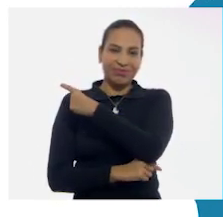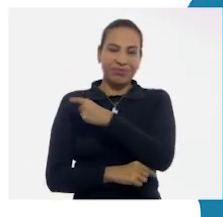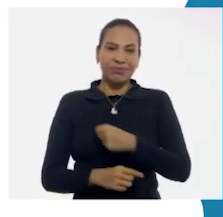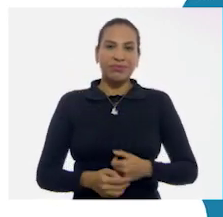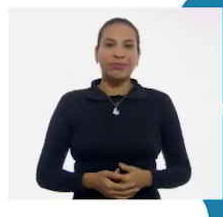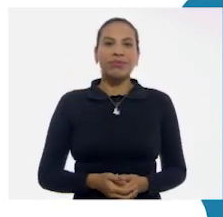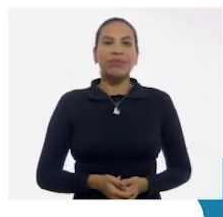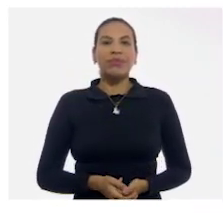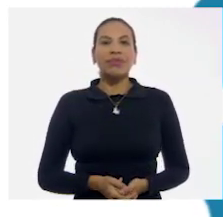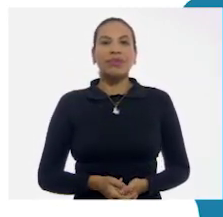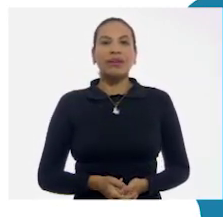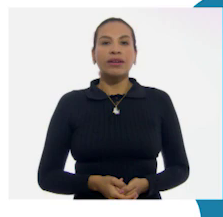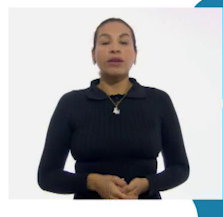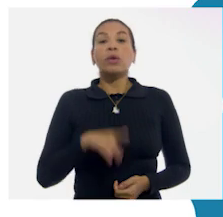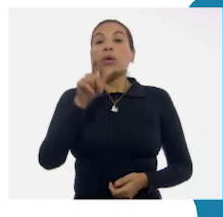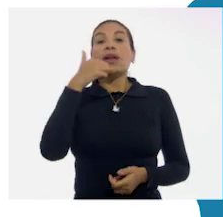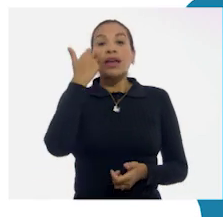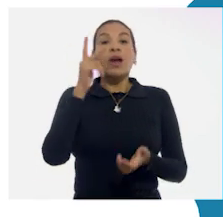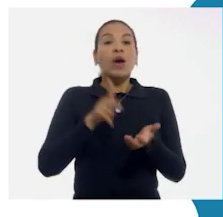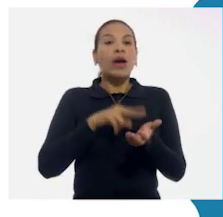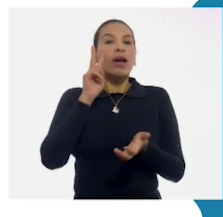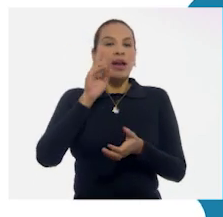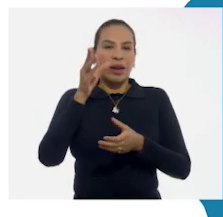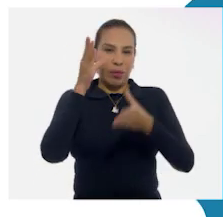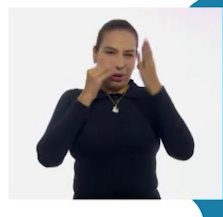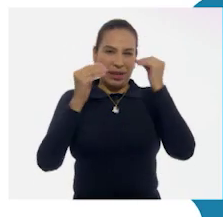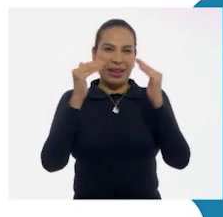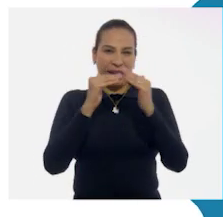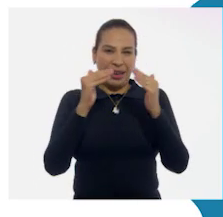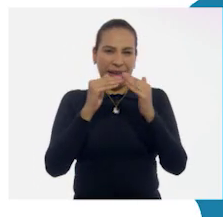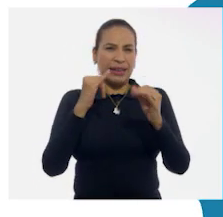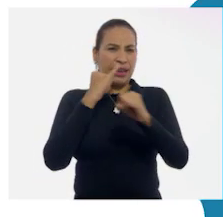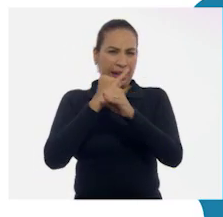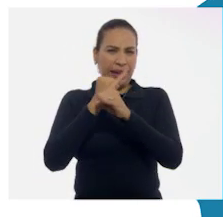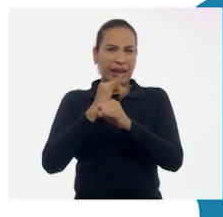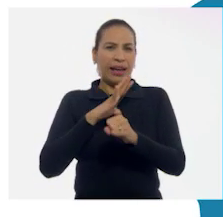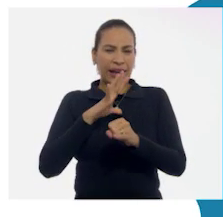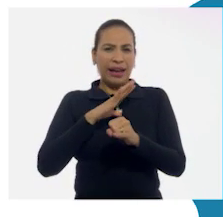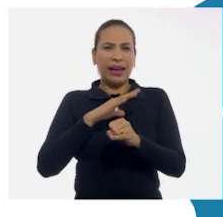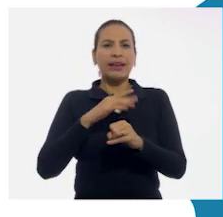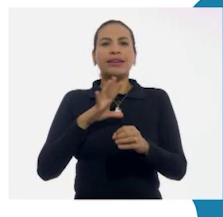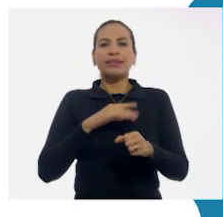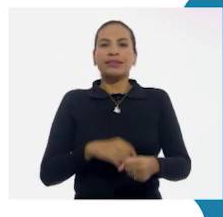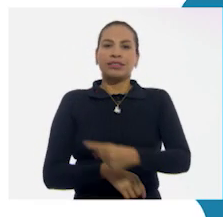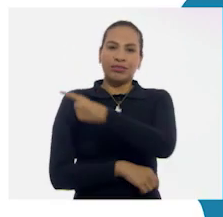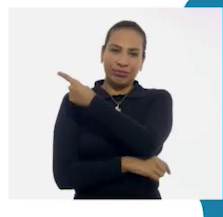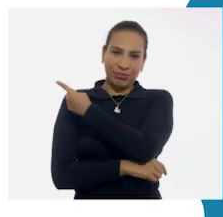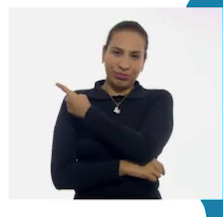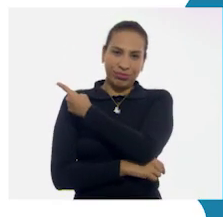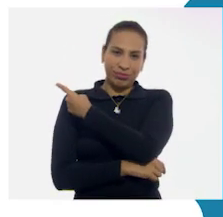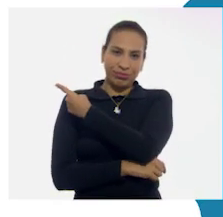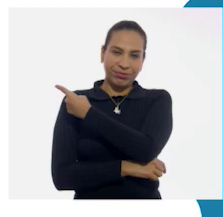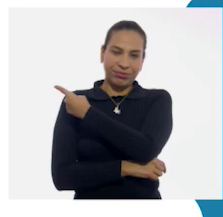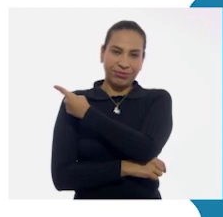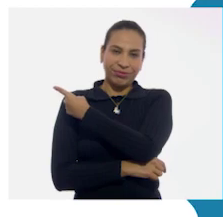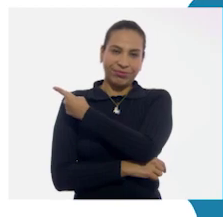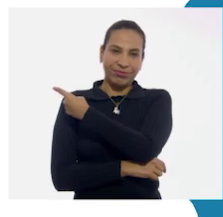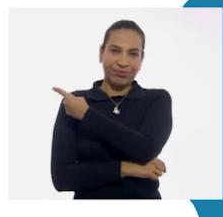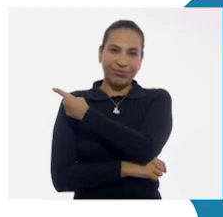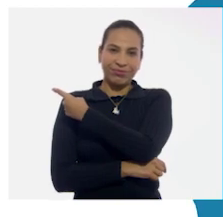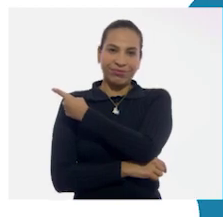conaliteg.cep.gov.mx. Si quieres volver a ver los programas de Aprende en Casa 3, los puedes encontrar en la siguiente liga: